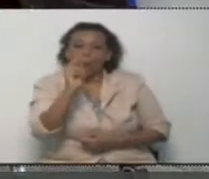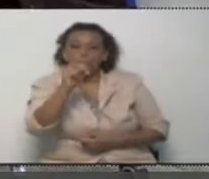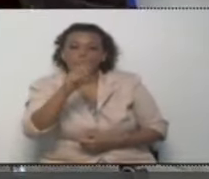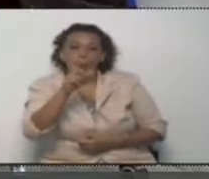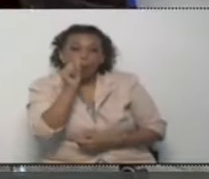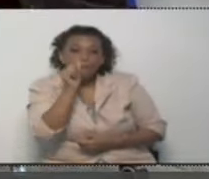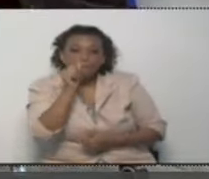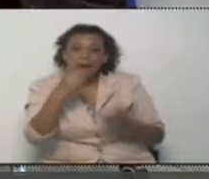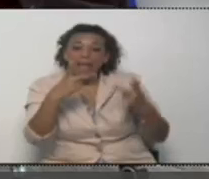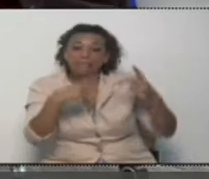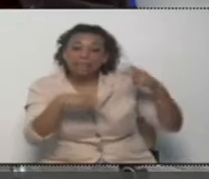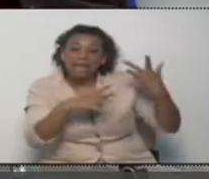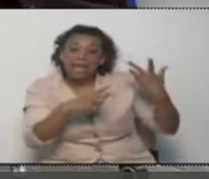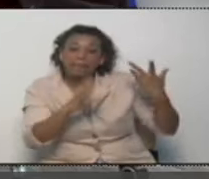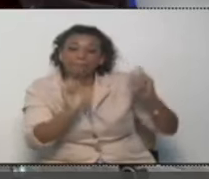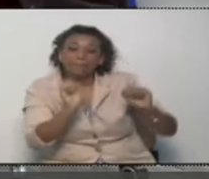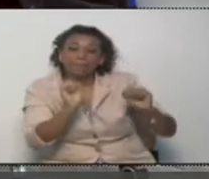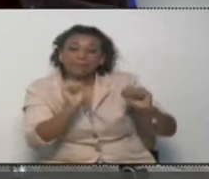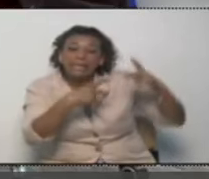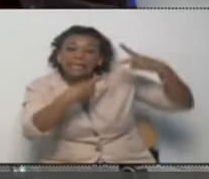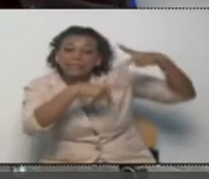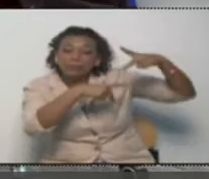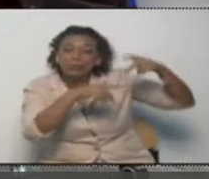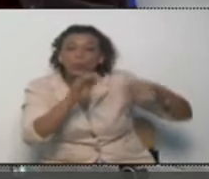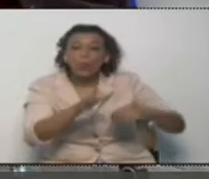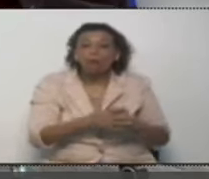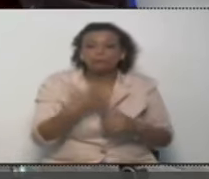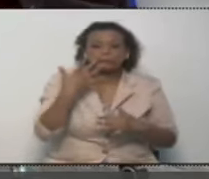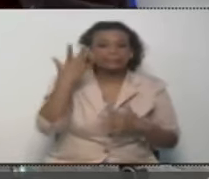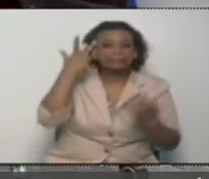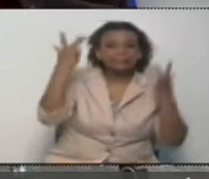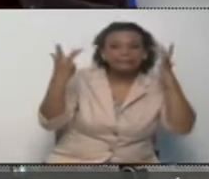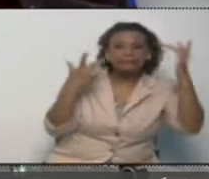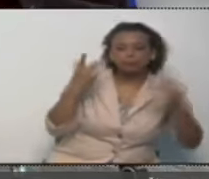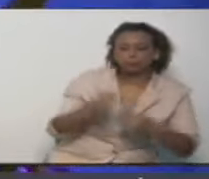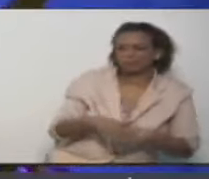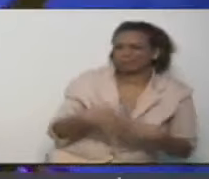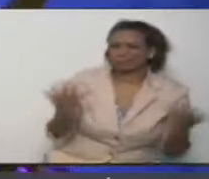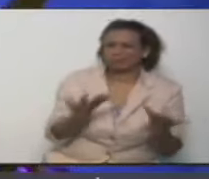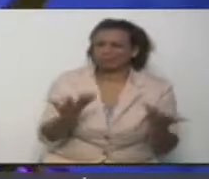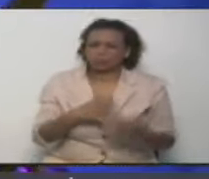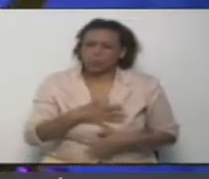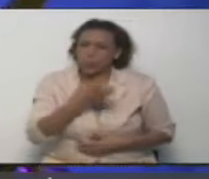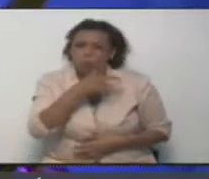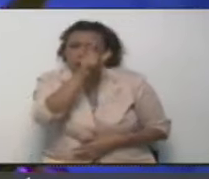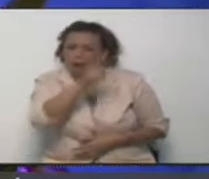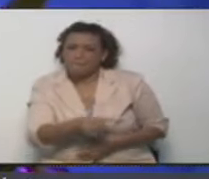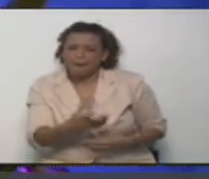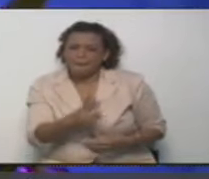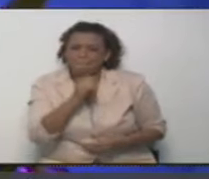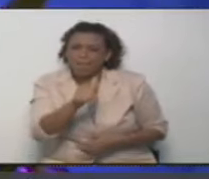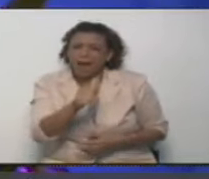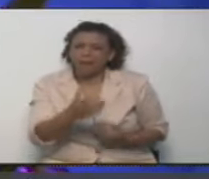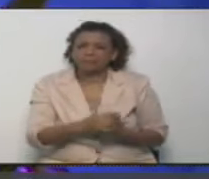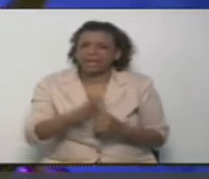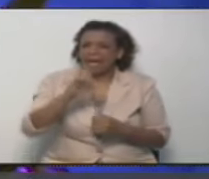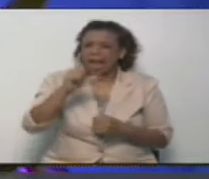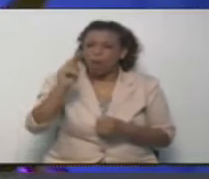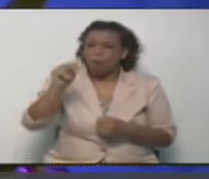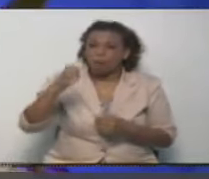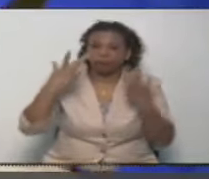Elon Musk se esgaritó, puede decir uno, eso no tiene traducción en inglés. Elon Musk se